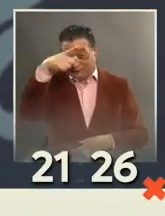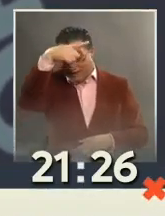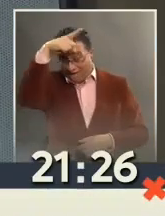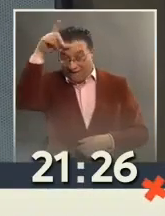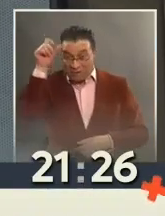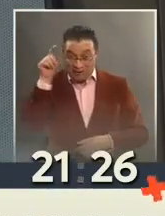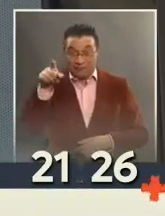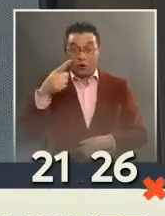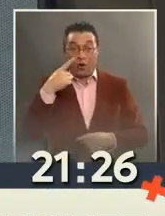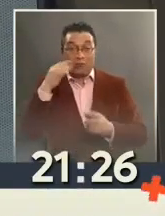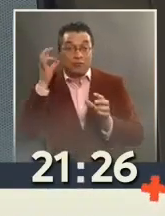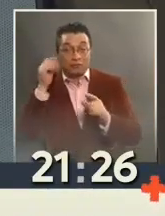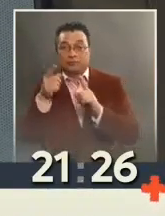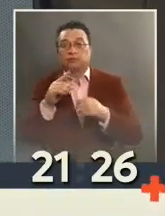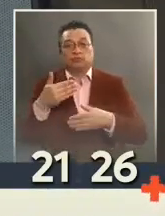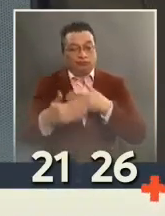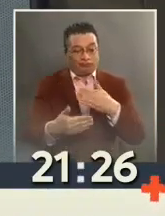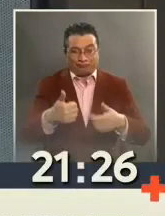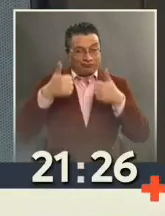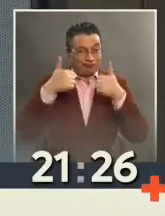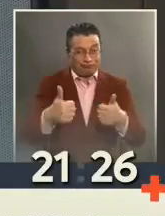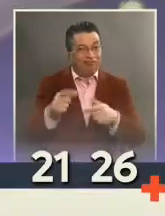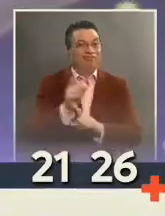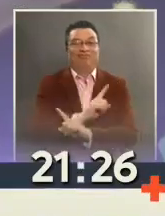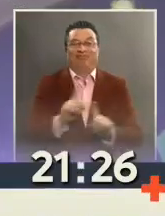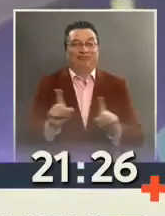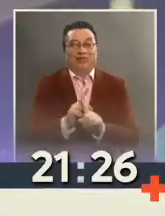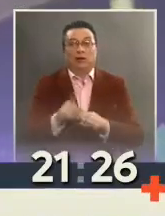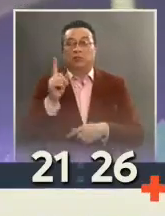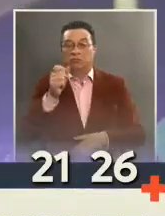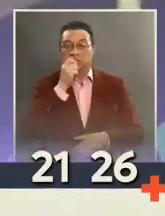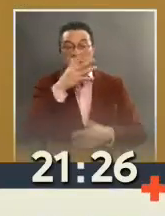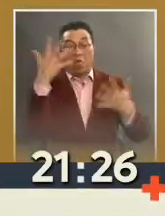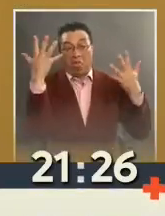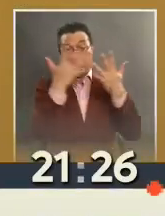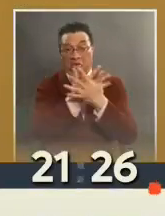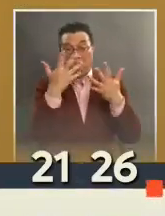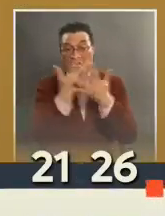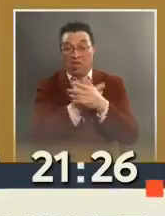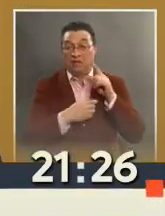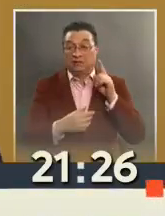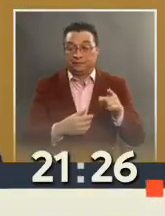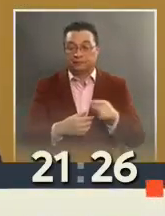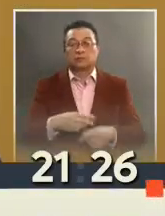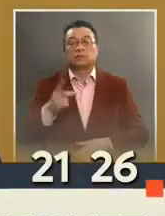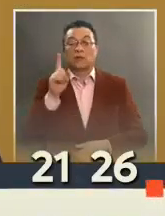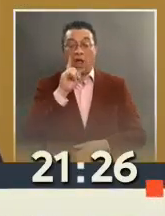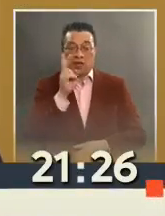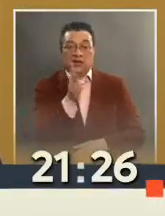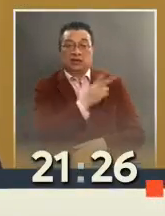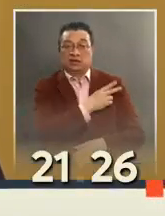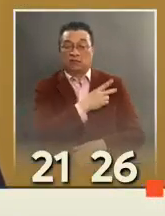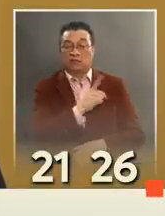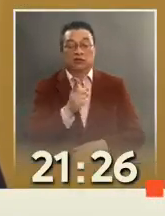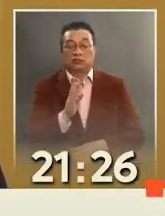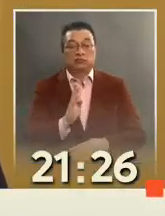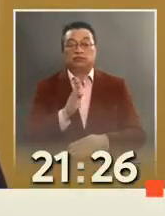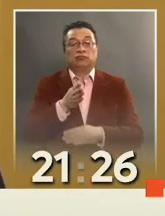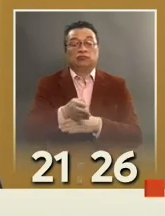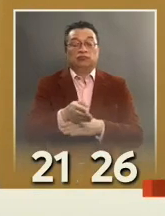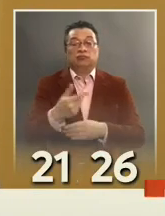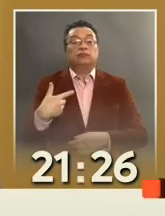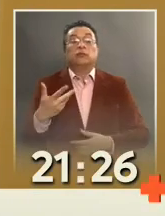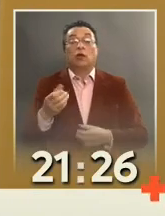procedimientos no se llevaron a cabo de manera oportuna usa negligencia hay una jefatura que no se ha presentado después del brote